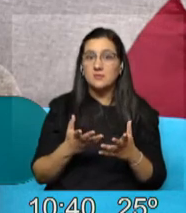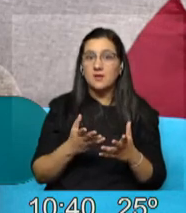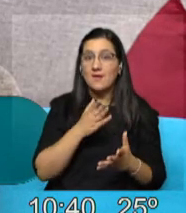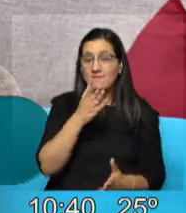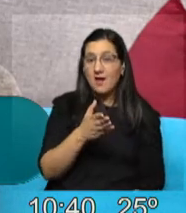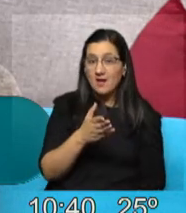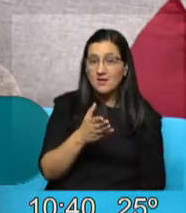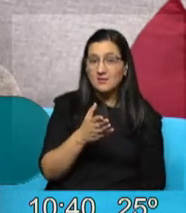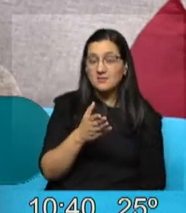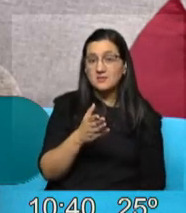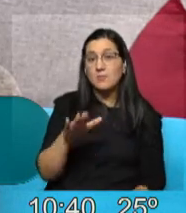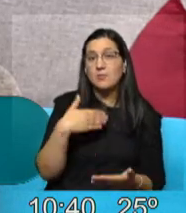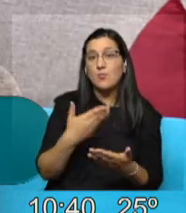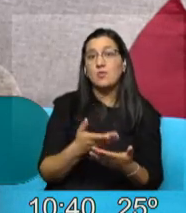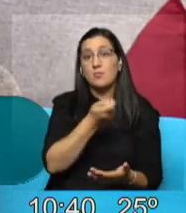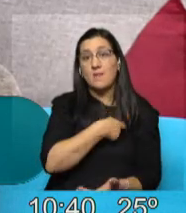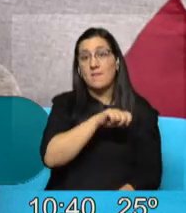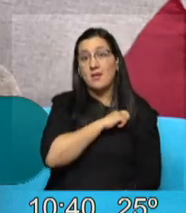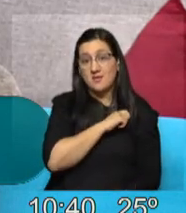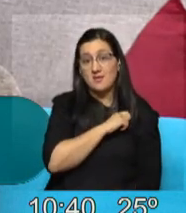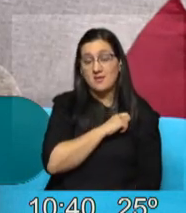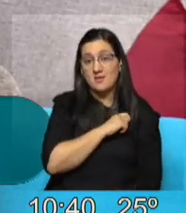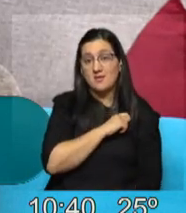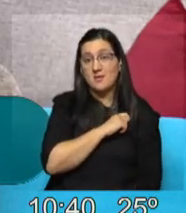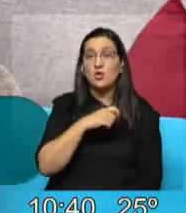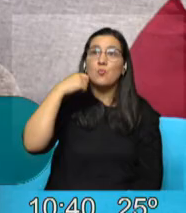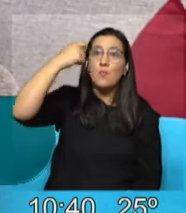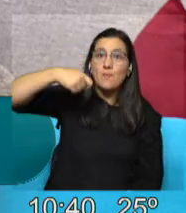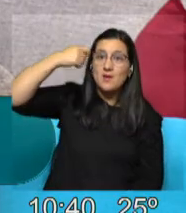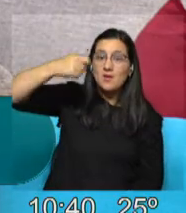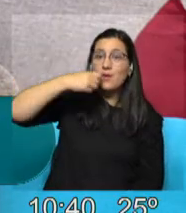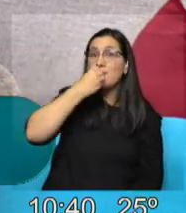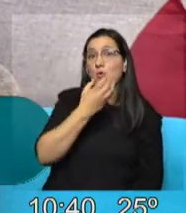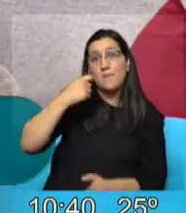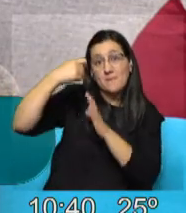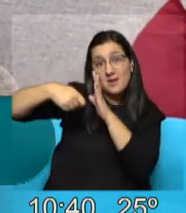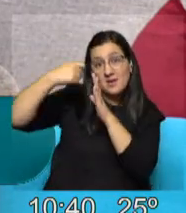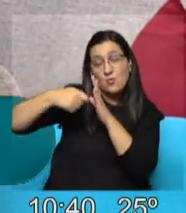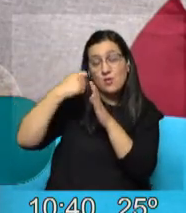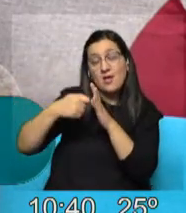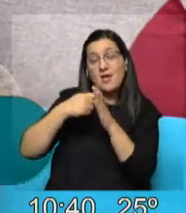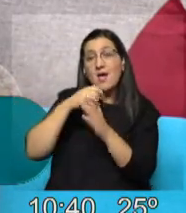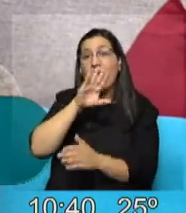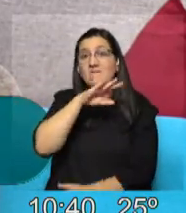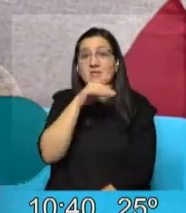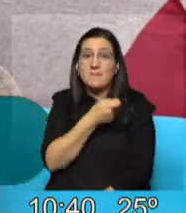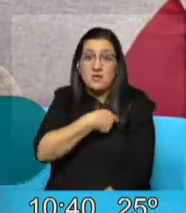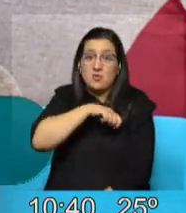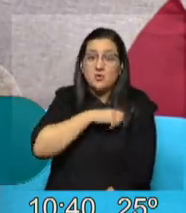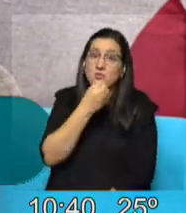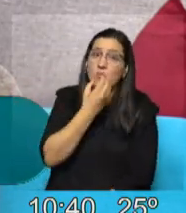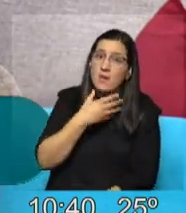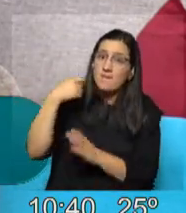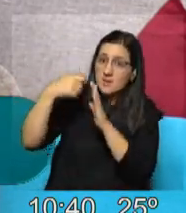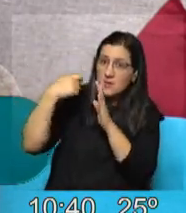va a ser propuesta por España como película, mejor película de habla no inglesa. Está bastante bien porque es una muy buena